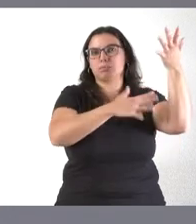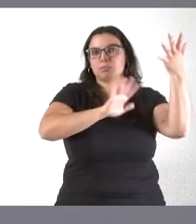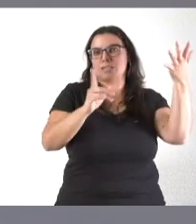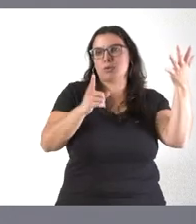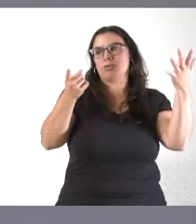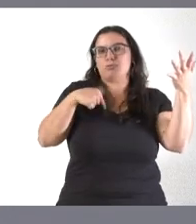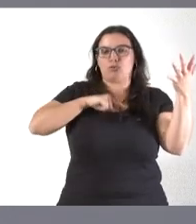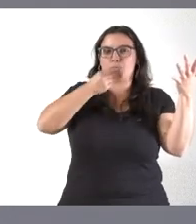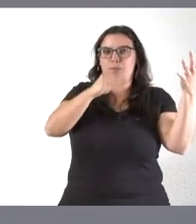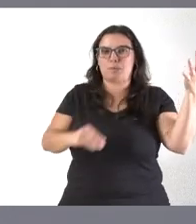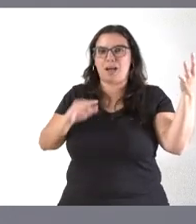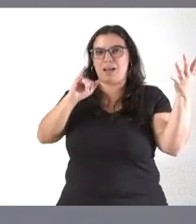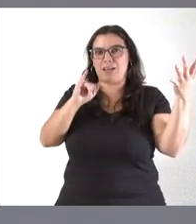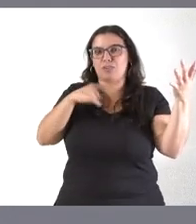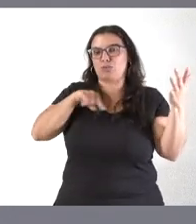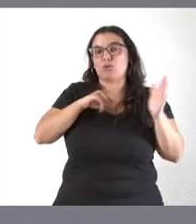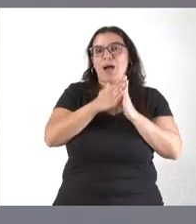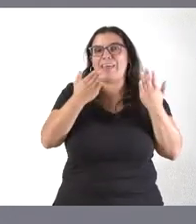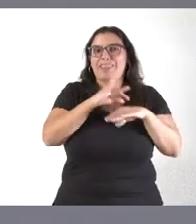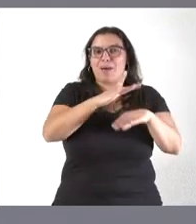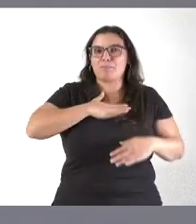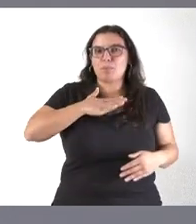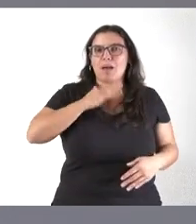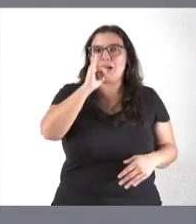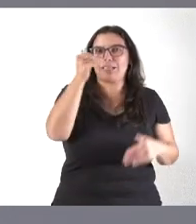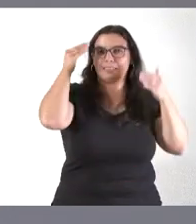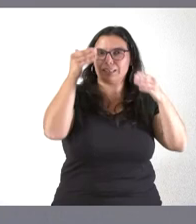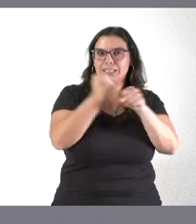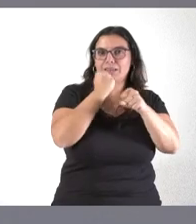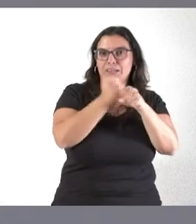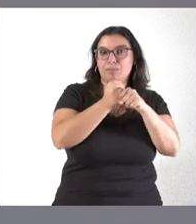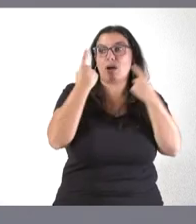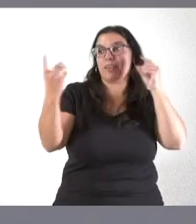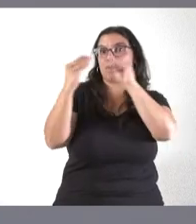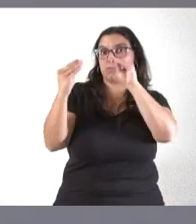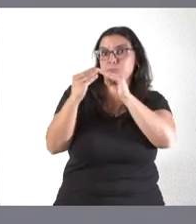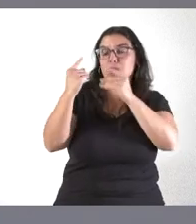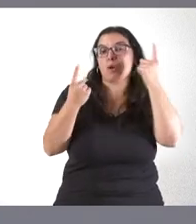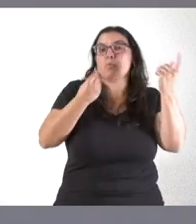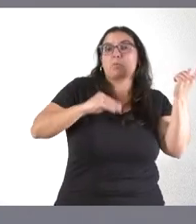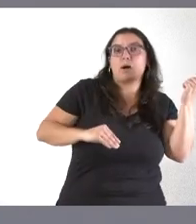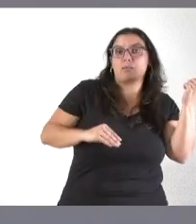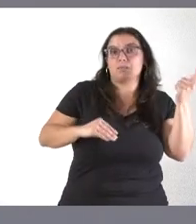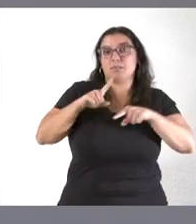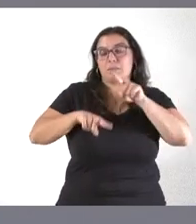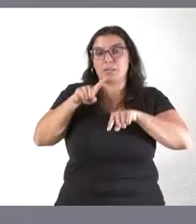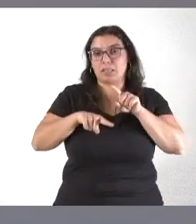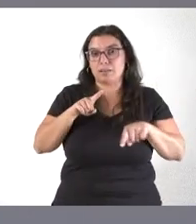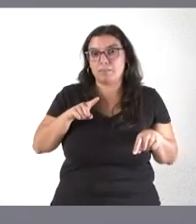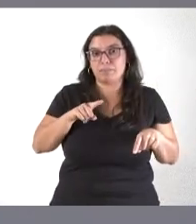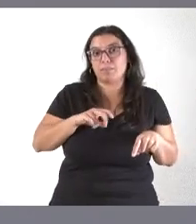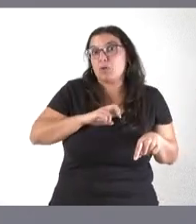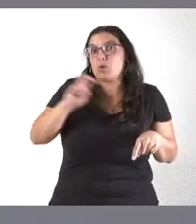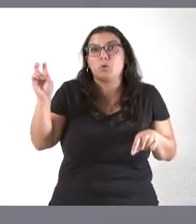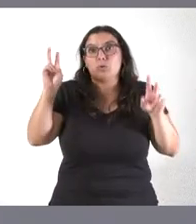por tanto nosotros tenemos una agenda que la que estamos trabajando y en muchos objetivos esta agenda es compatible con sus objetivos y en otras